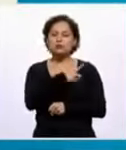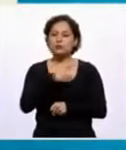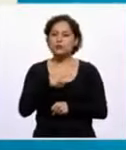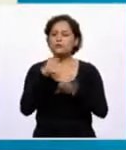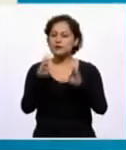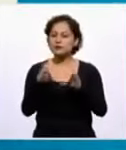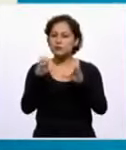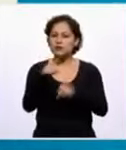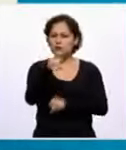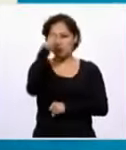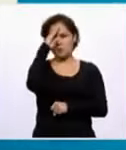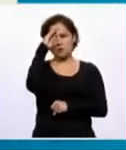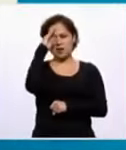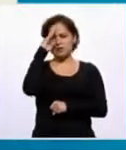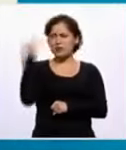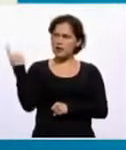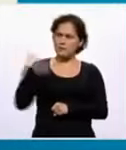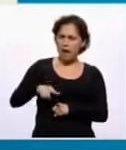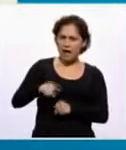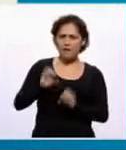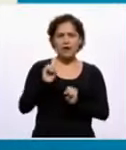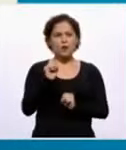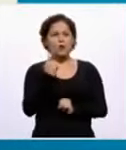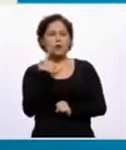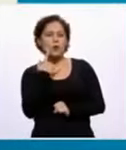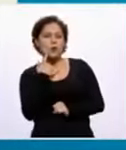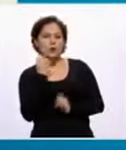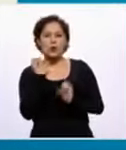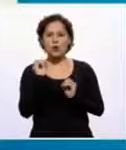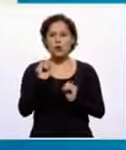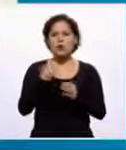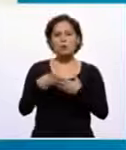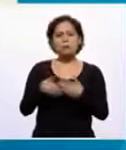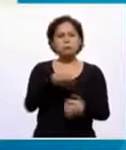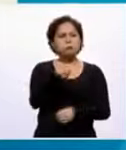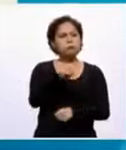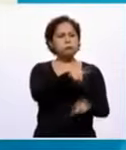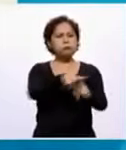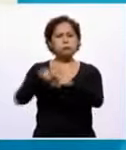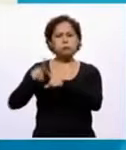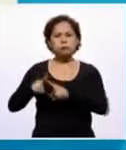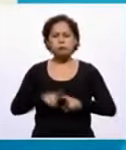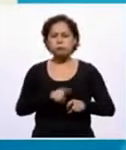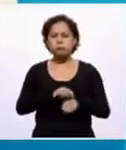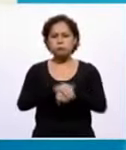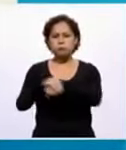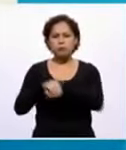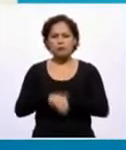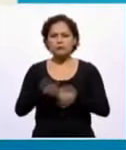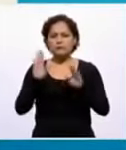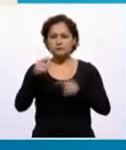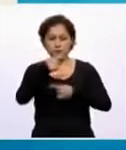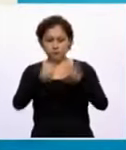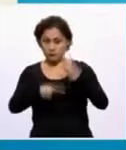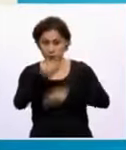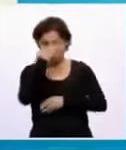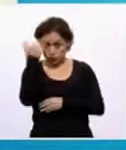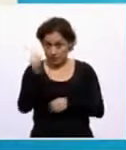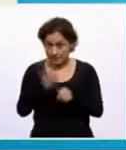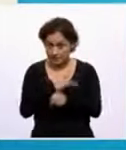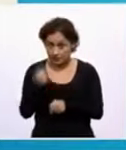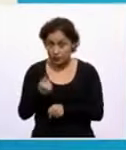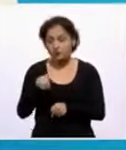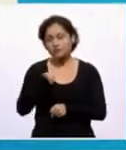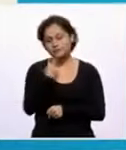haces. ¿Alguien te dijo que lo hicieras? ¿Tienes curiosidad? ¿Lo haces por moda o no tienes idea? Si tu respuesta es alguna de las anteriores, te voy a dar un consejo. No